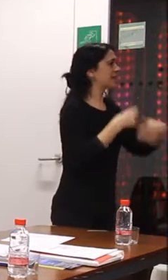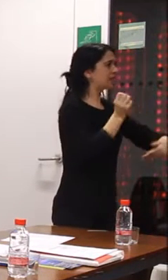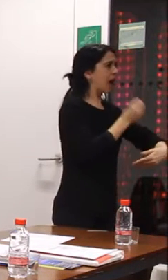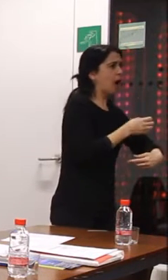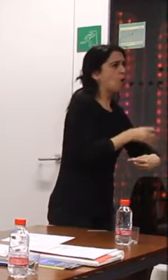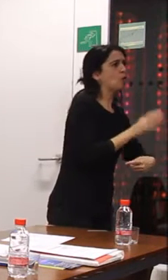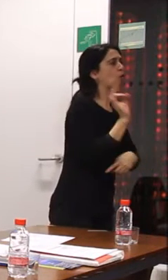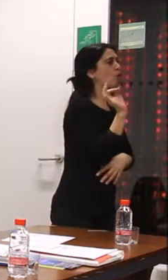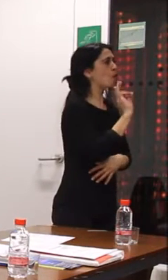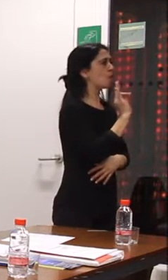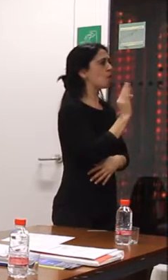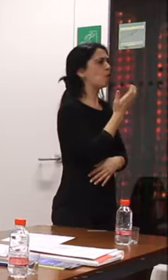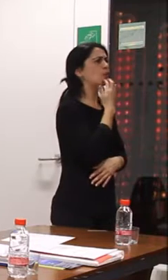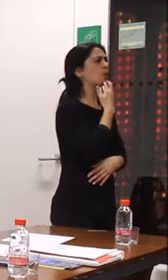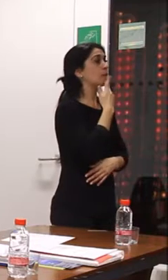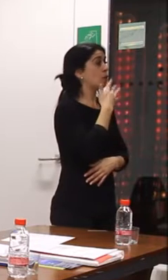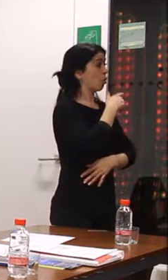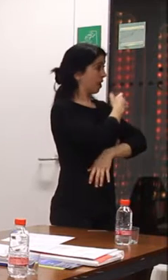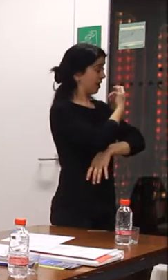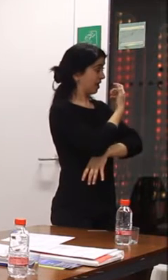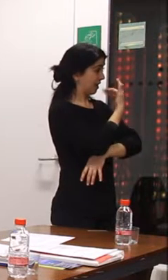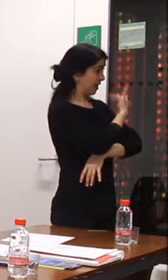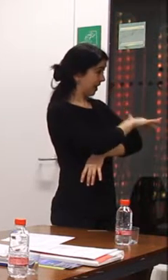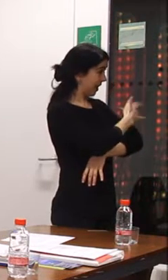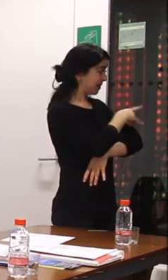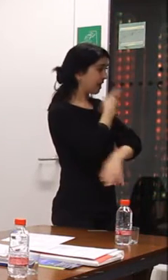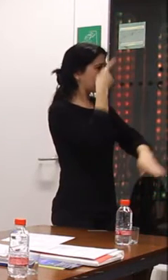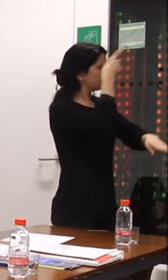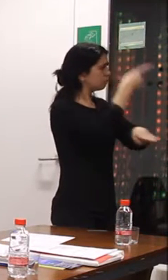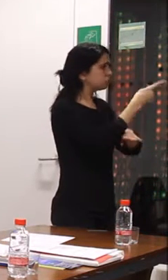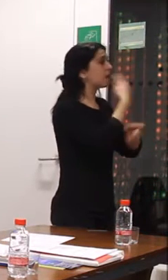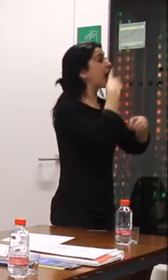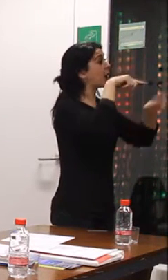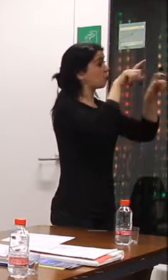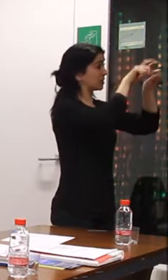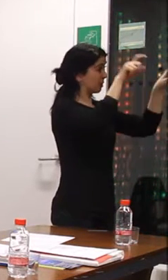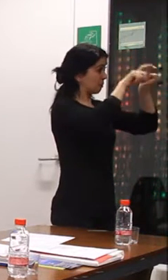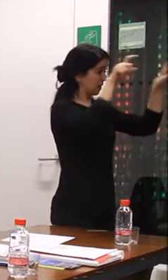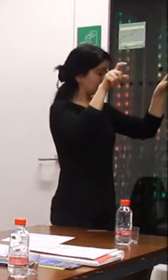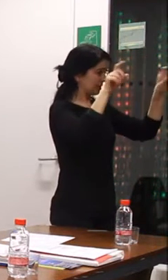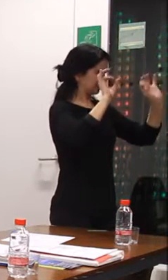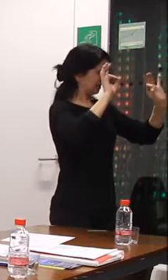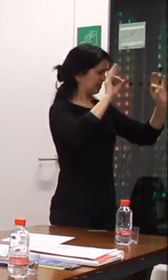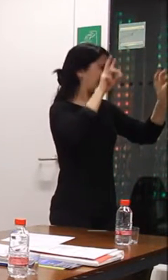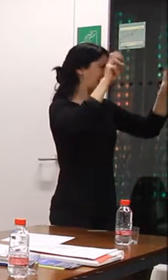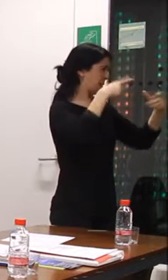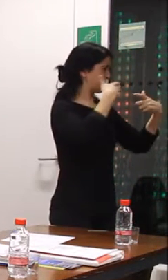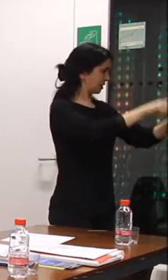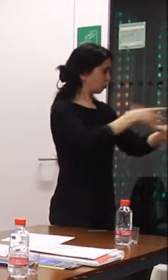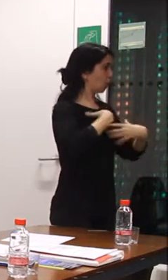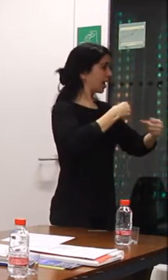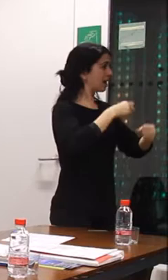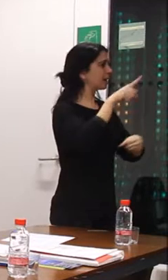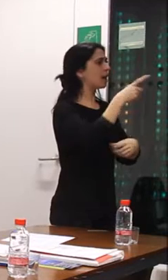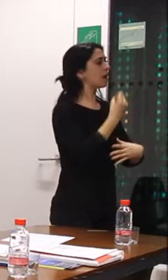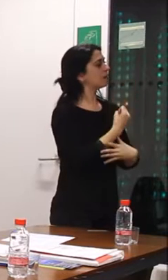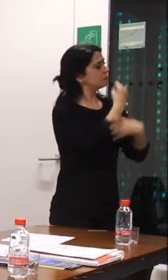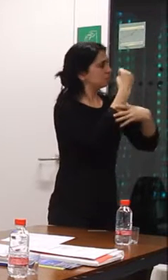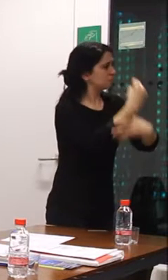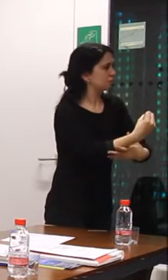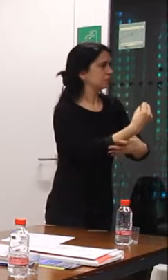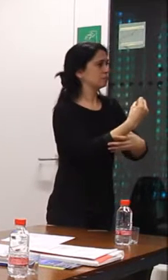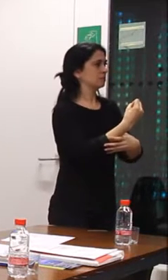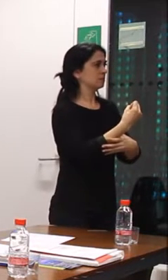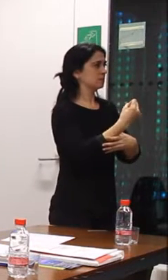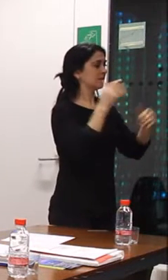aislamiento. Obliga, por ejemplo, hay casos de empresas energéticas que están apoyando y subvencionando el